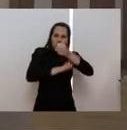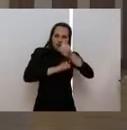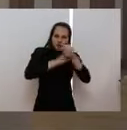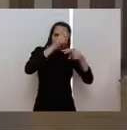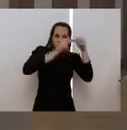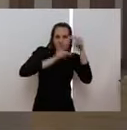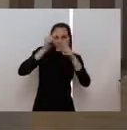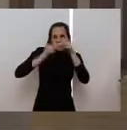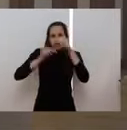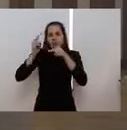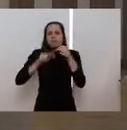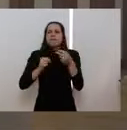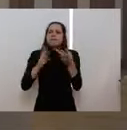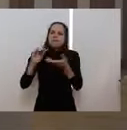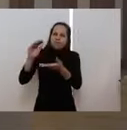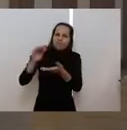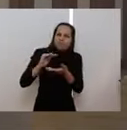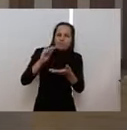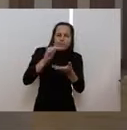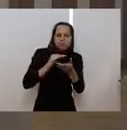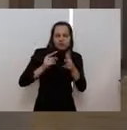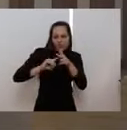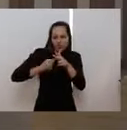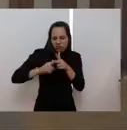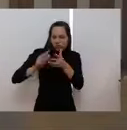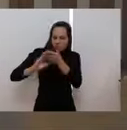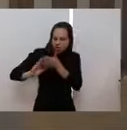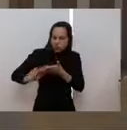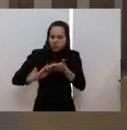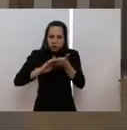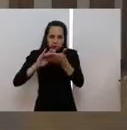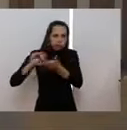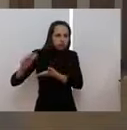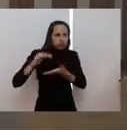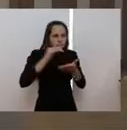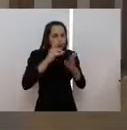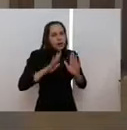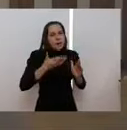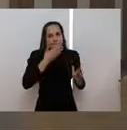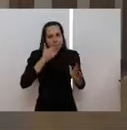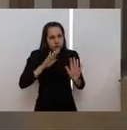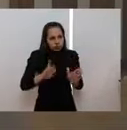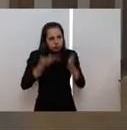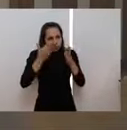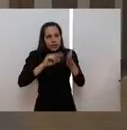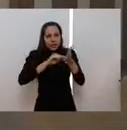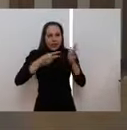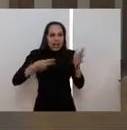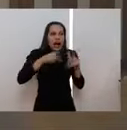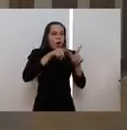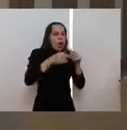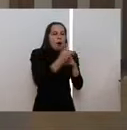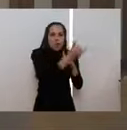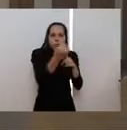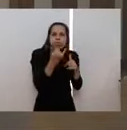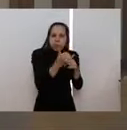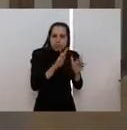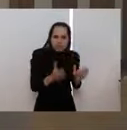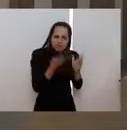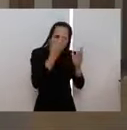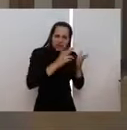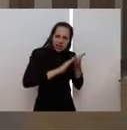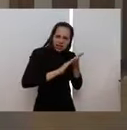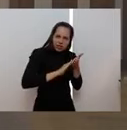a la adquisición de equipo médico al mejoramiento en la tecnología de los equipos que tenemos actualmente y el